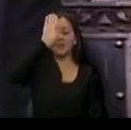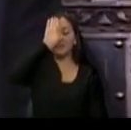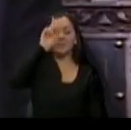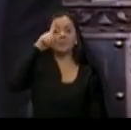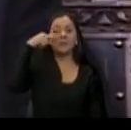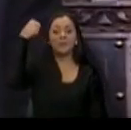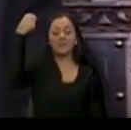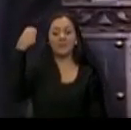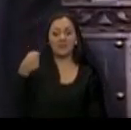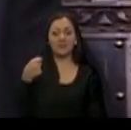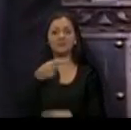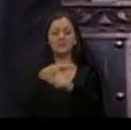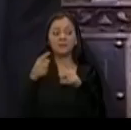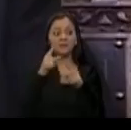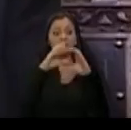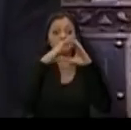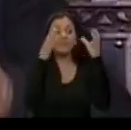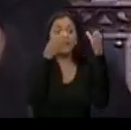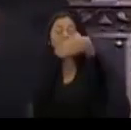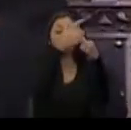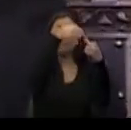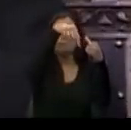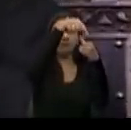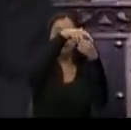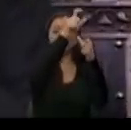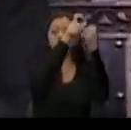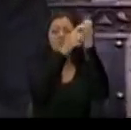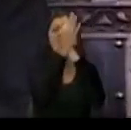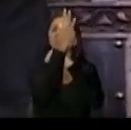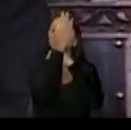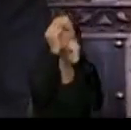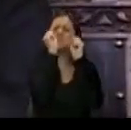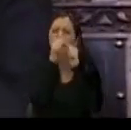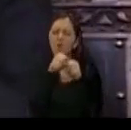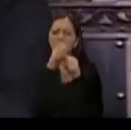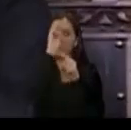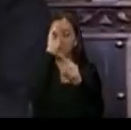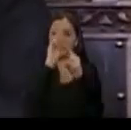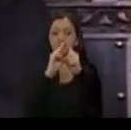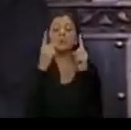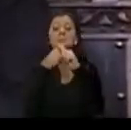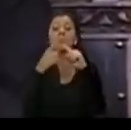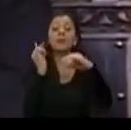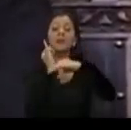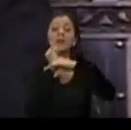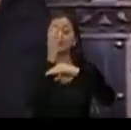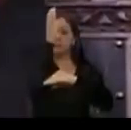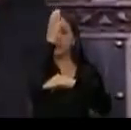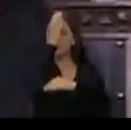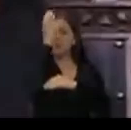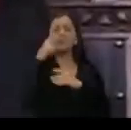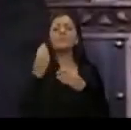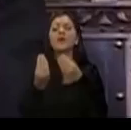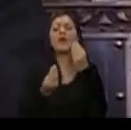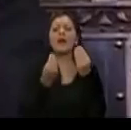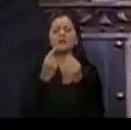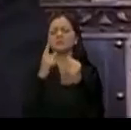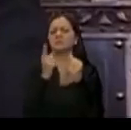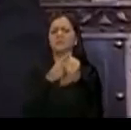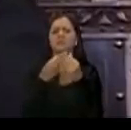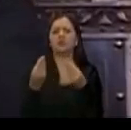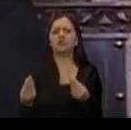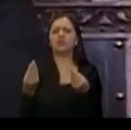y otra vez nos va a iluminar el sínodo. Pero nuestra Madre la Iglesia lo que hace es entregarnos